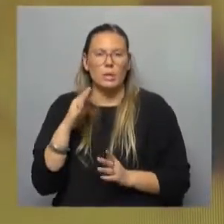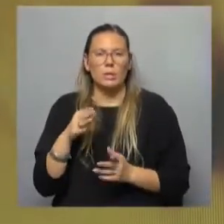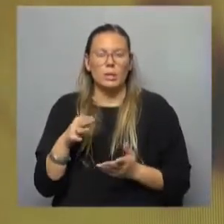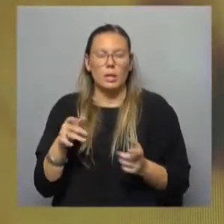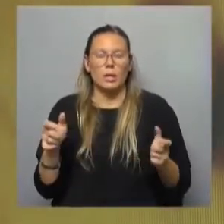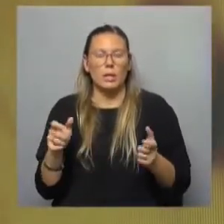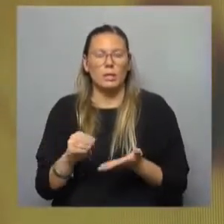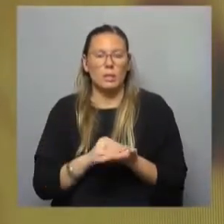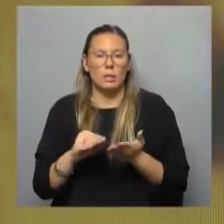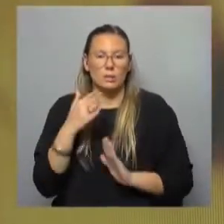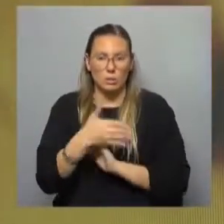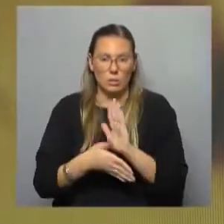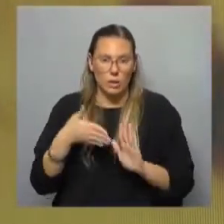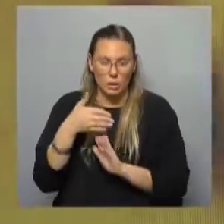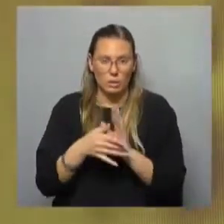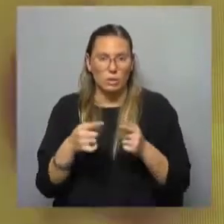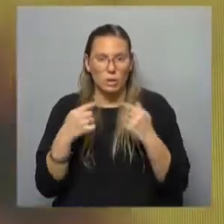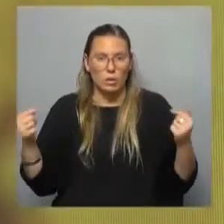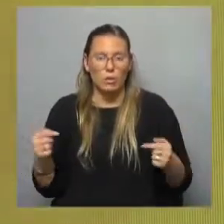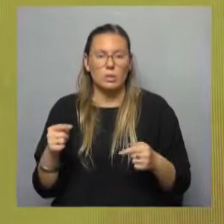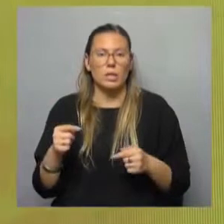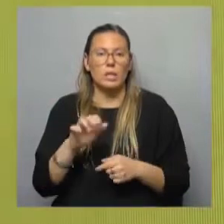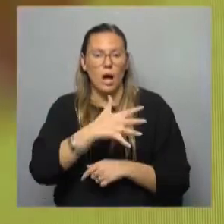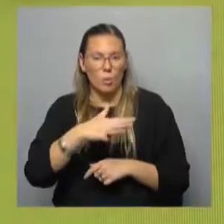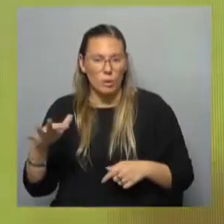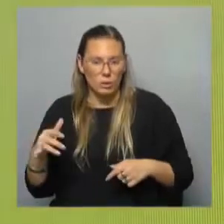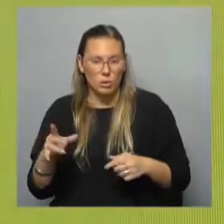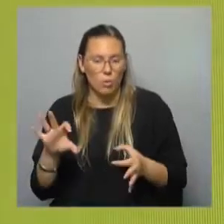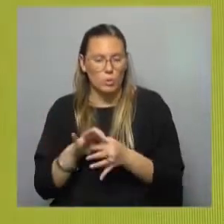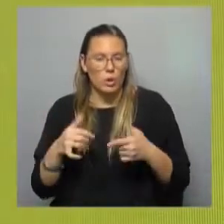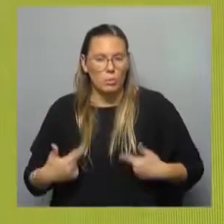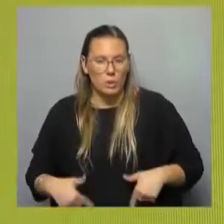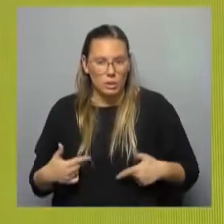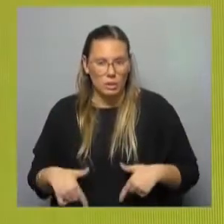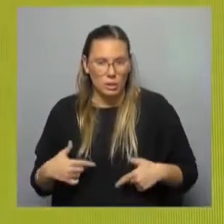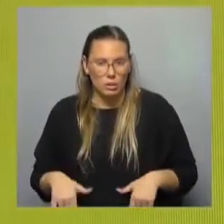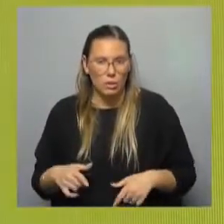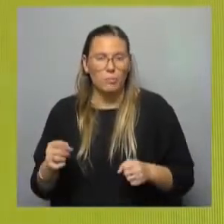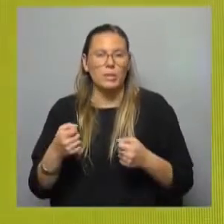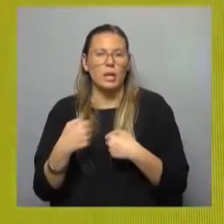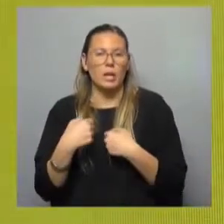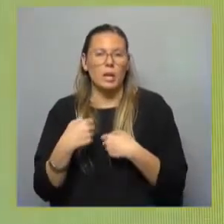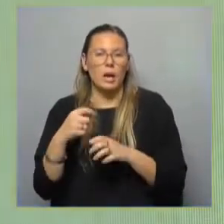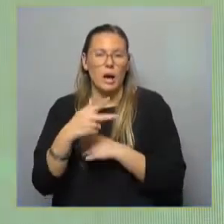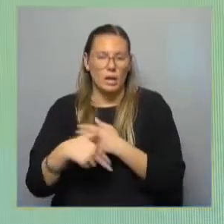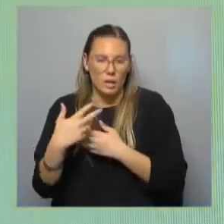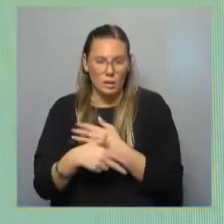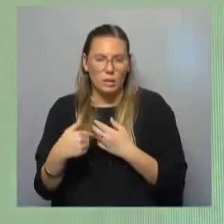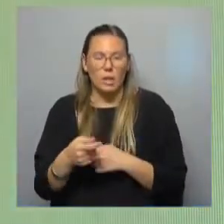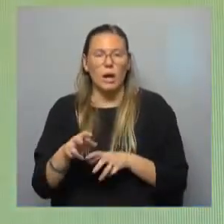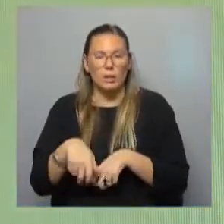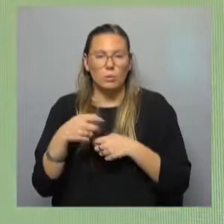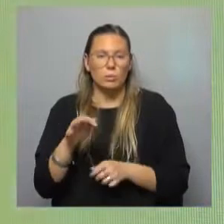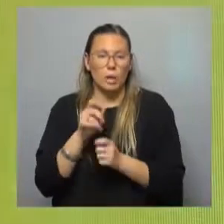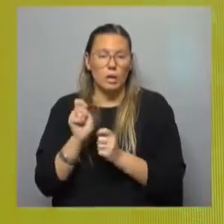Acuáticos, que depende del Ministerio de Ganadería, Agricultura y Pesca, y justamente le preguntamos, tiene muchísima trayectoria trabajando en lo que es